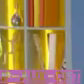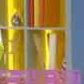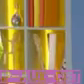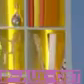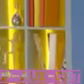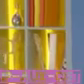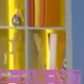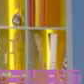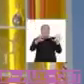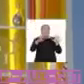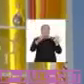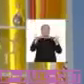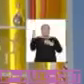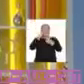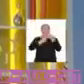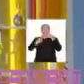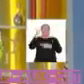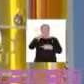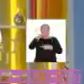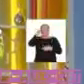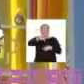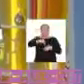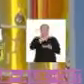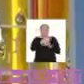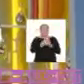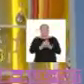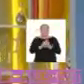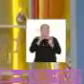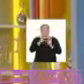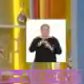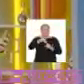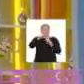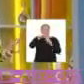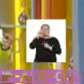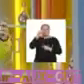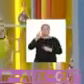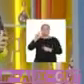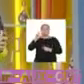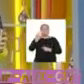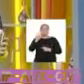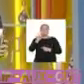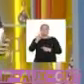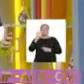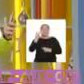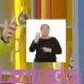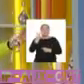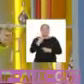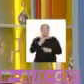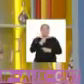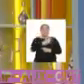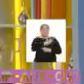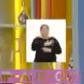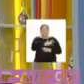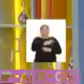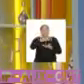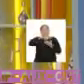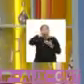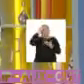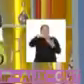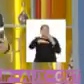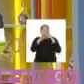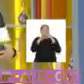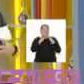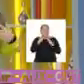¡Ajá! Ya estamos de vuelta en esta edición especial para tercero y cuarto de secundaria de Aprendo en Casa,